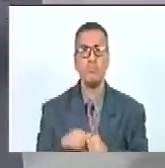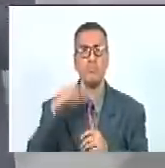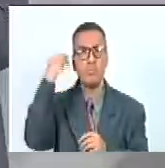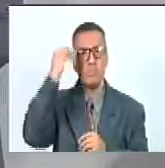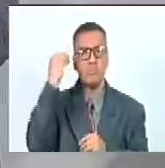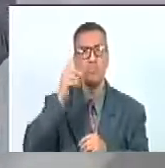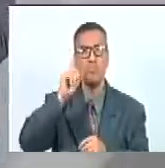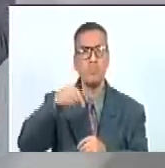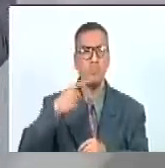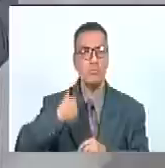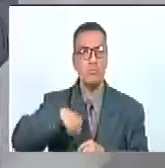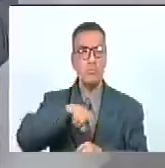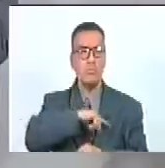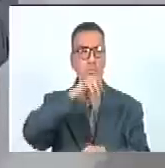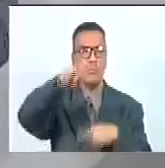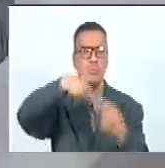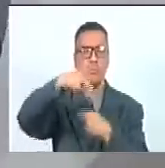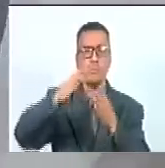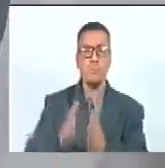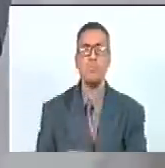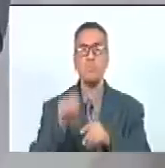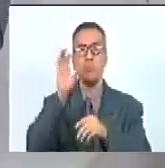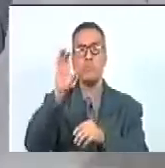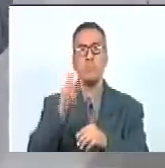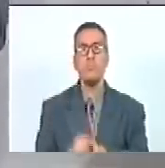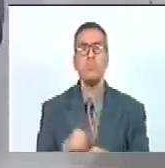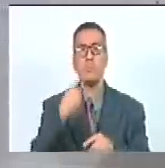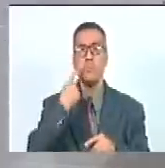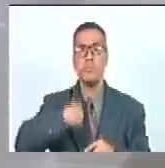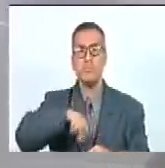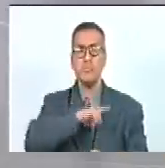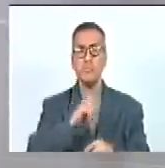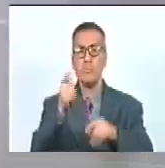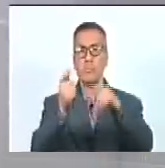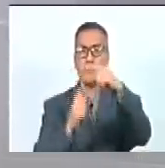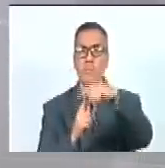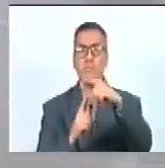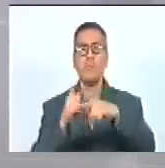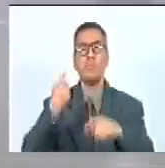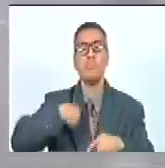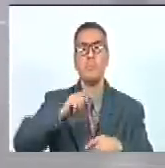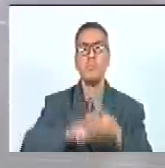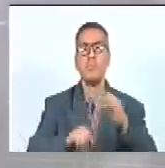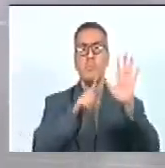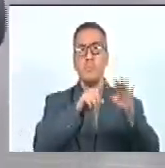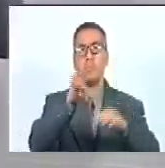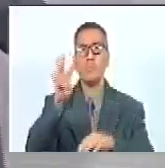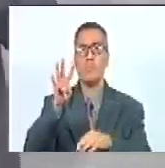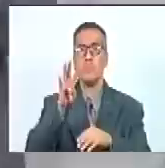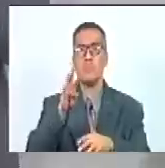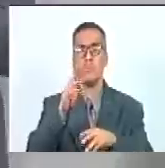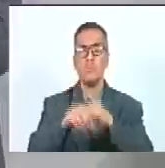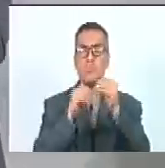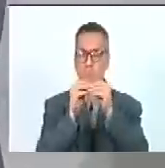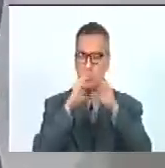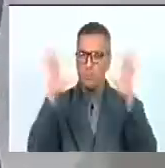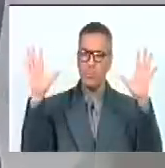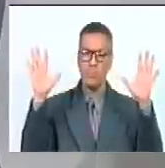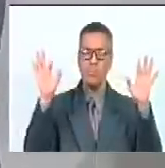considerado por los revolucionarios de este país como si fuera nuestro tío, en el año 64 fue